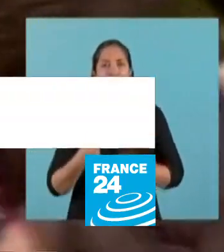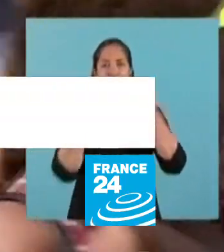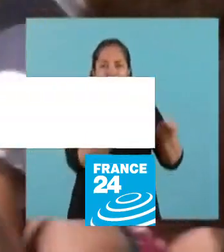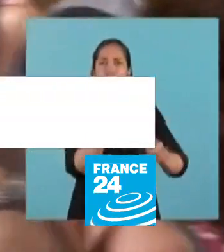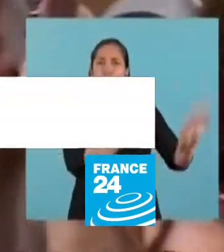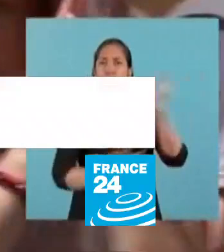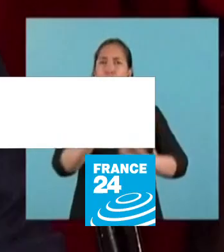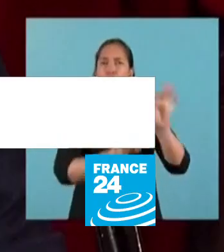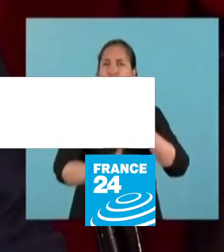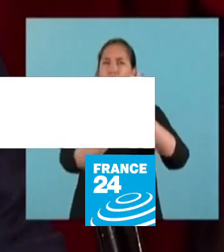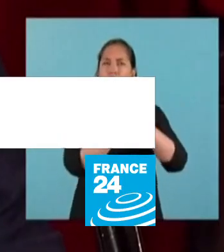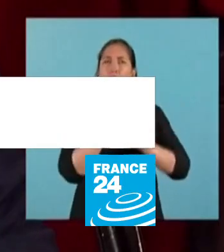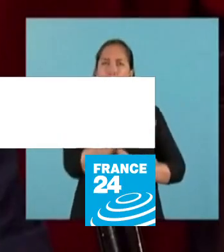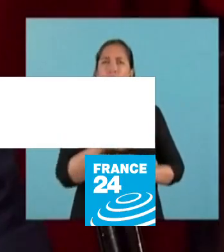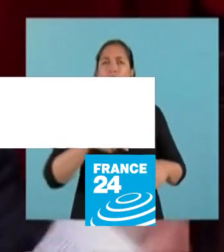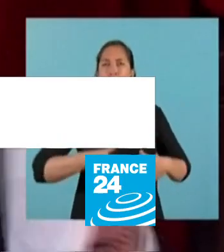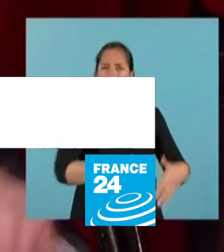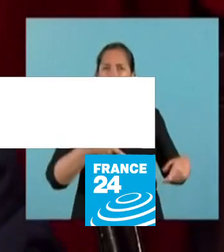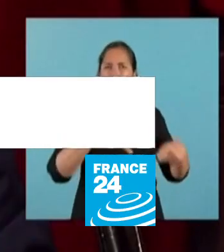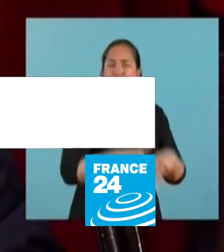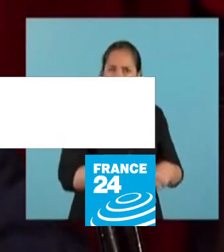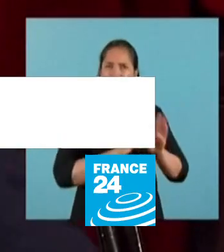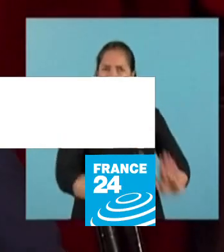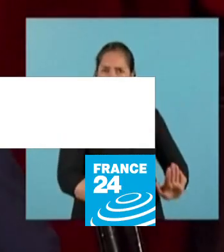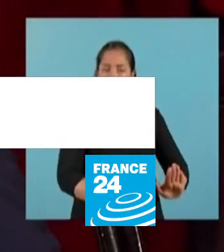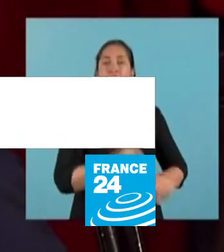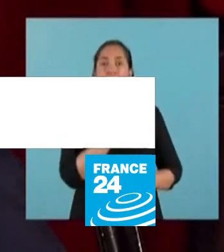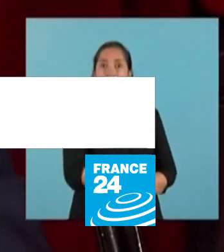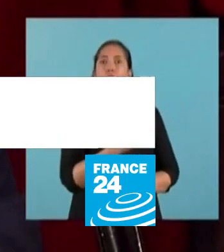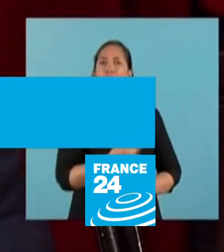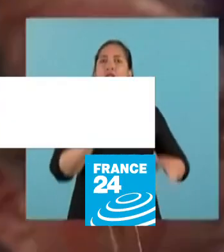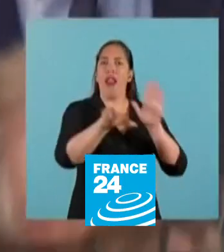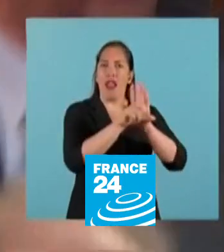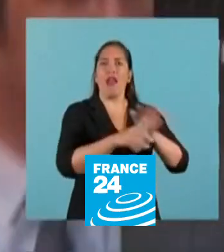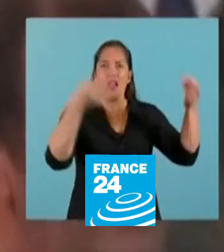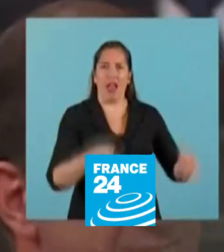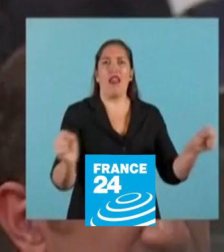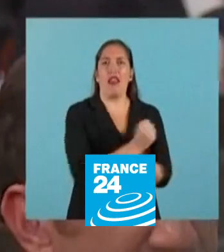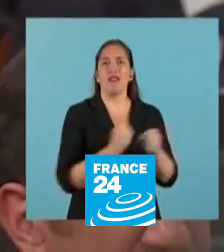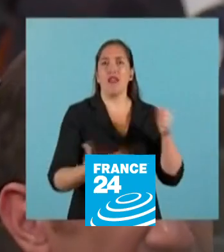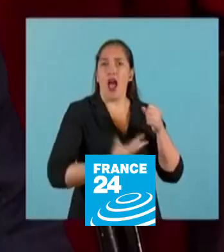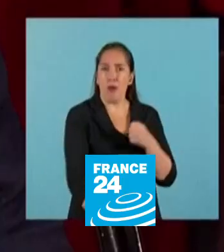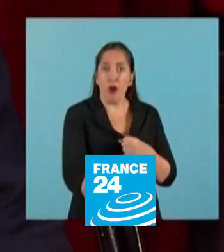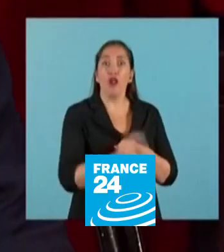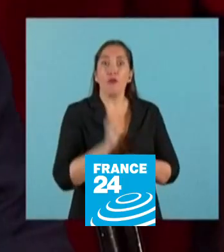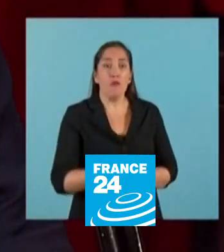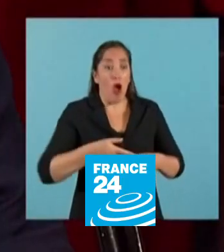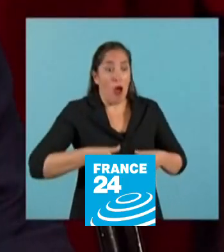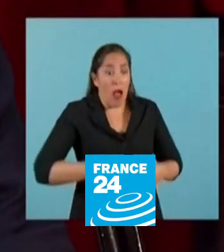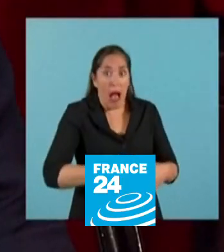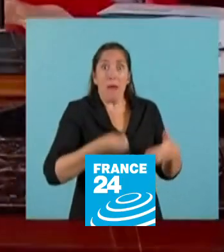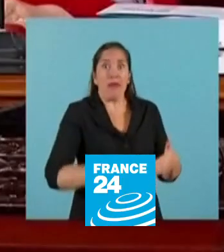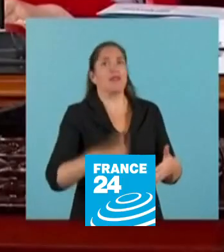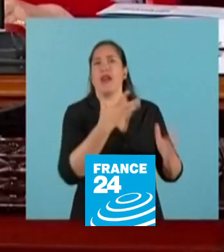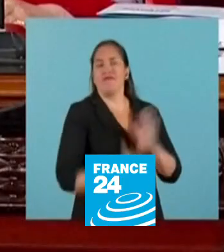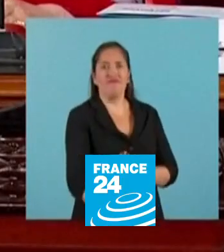un proyecto de ley de interrupción voluntaria del embarazo que legalice el aborto en el tiempo inicial del embarazo